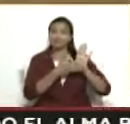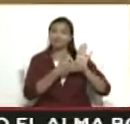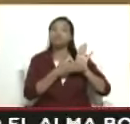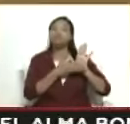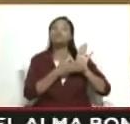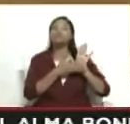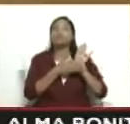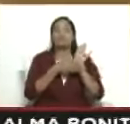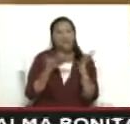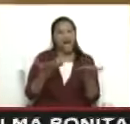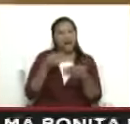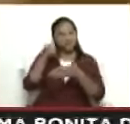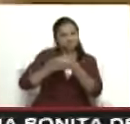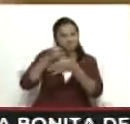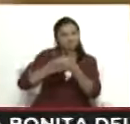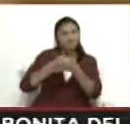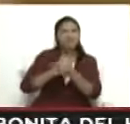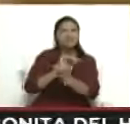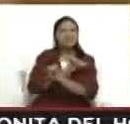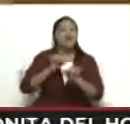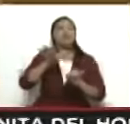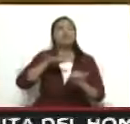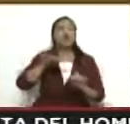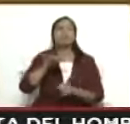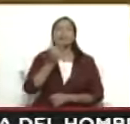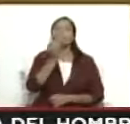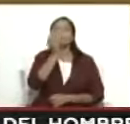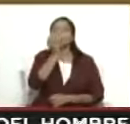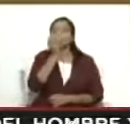final será en Miraflores.